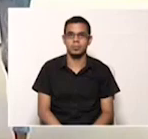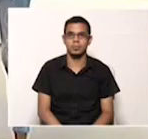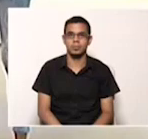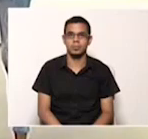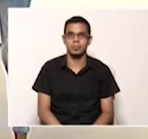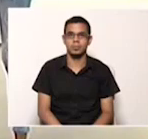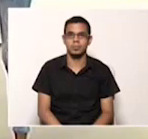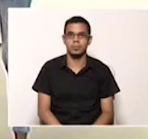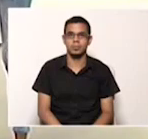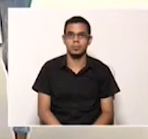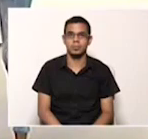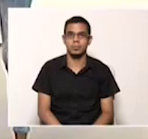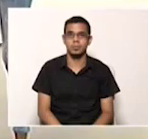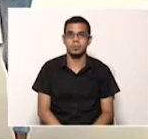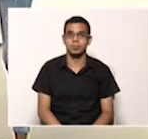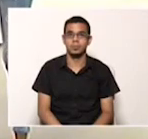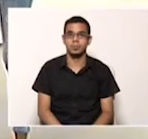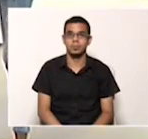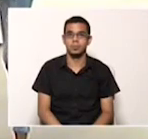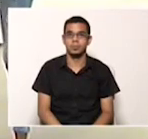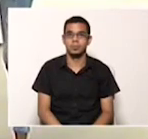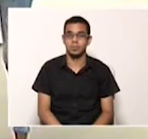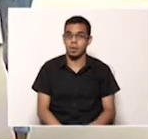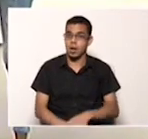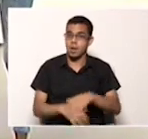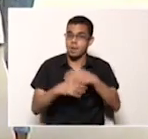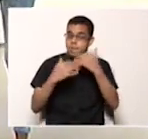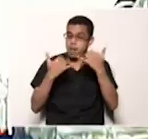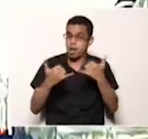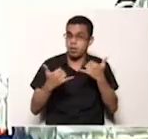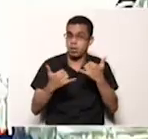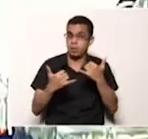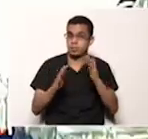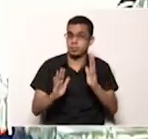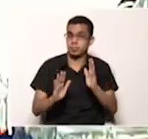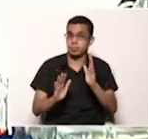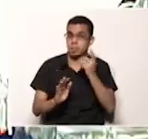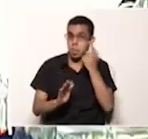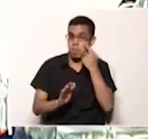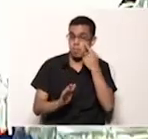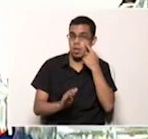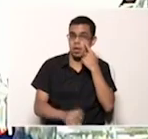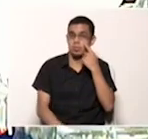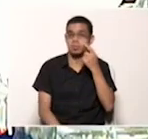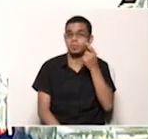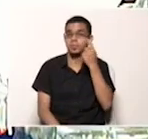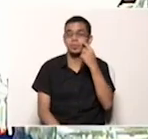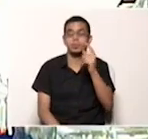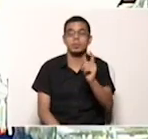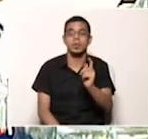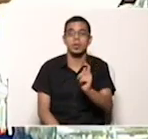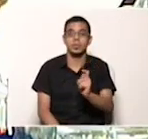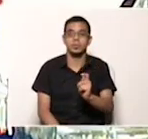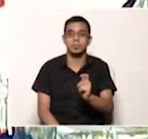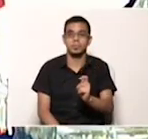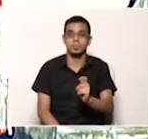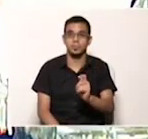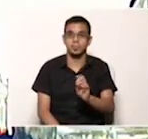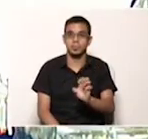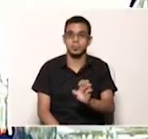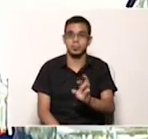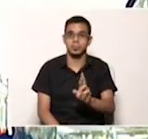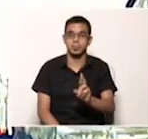hogares. Ahora, acá tenemos El termómetro. Este termómetro es el termómetro